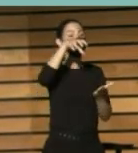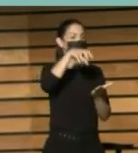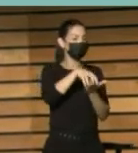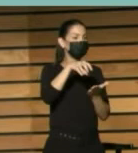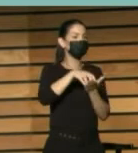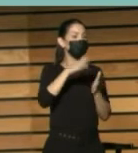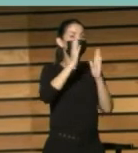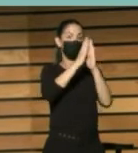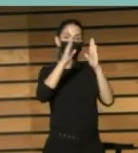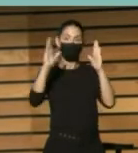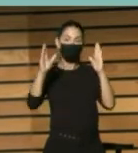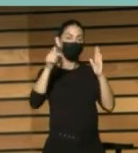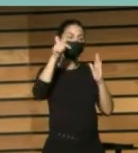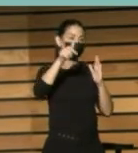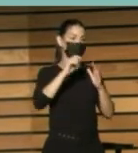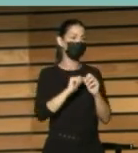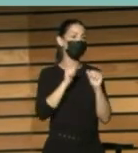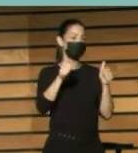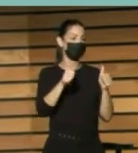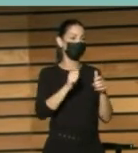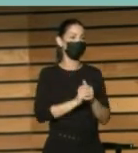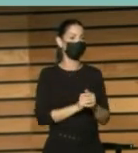pasa sí o sí por contar